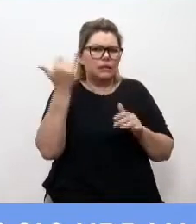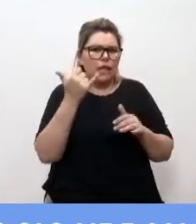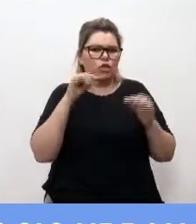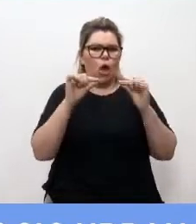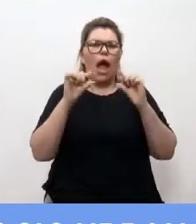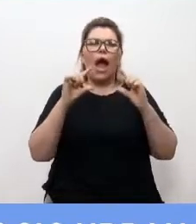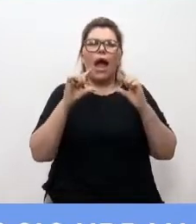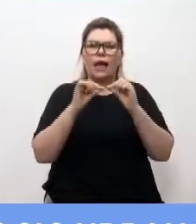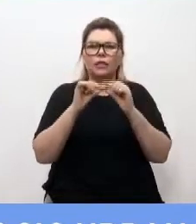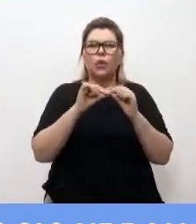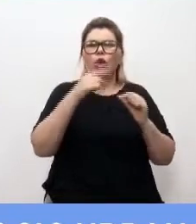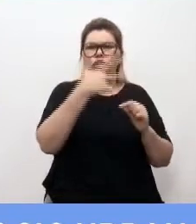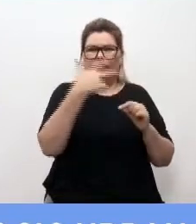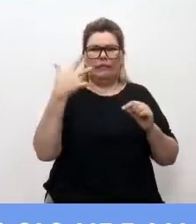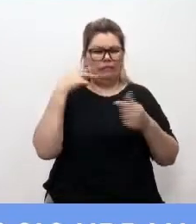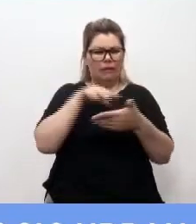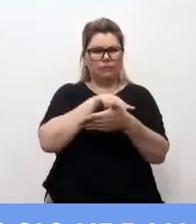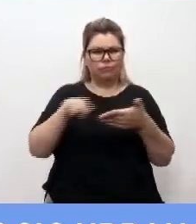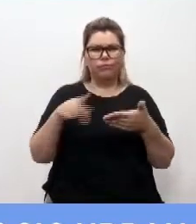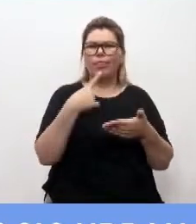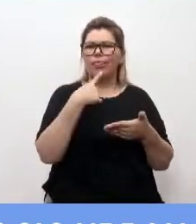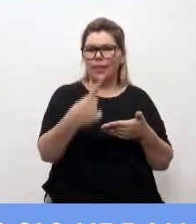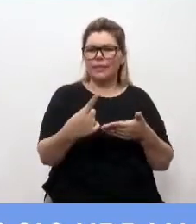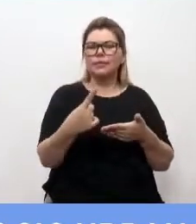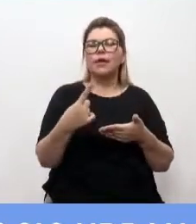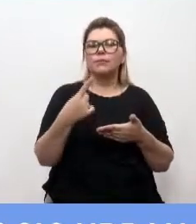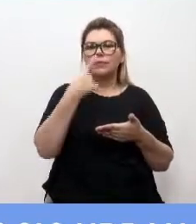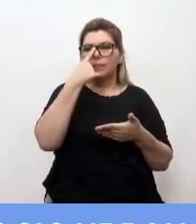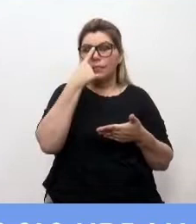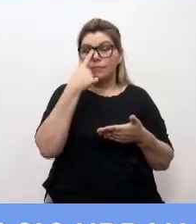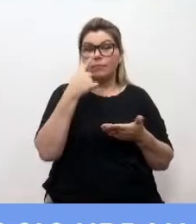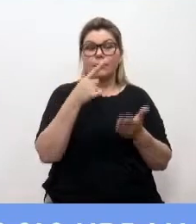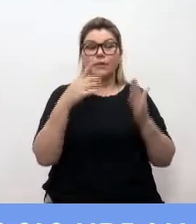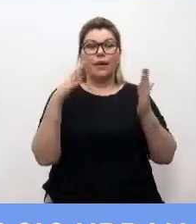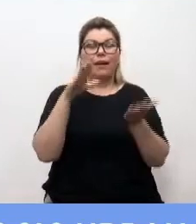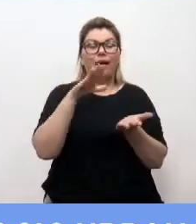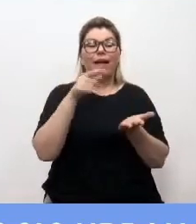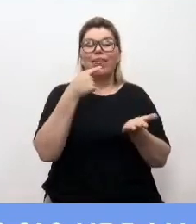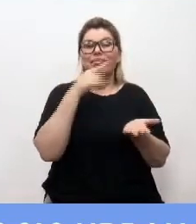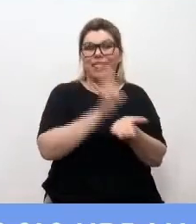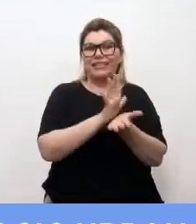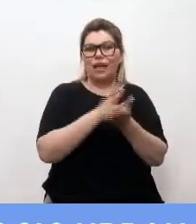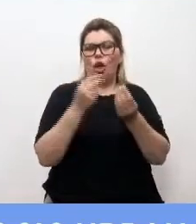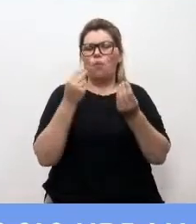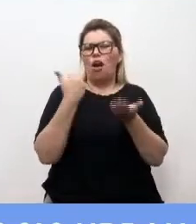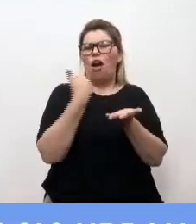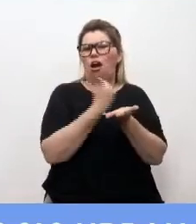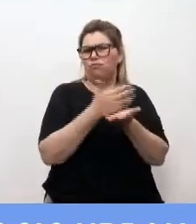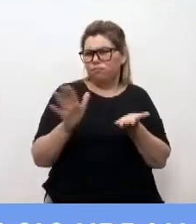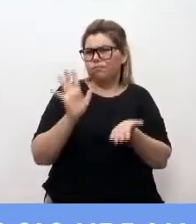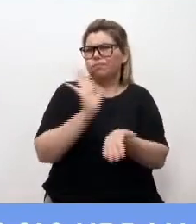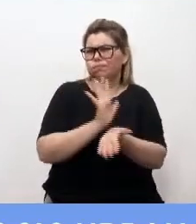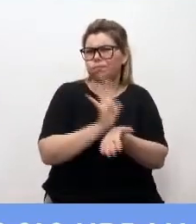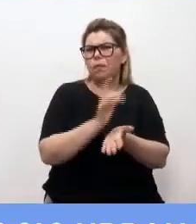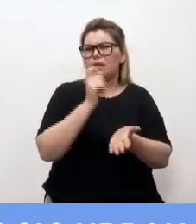artículo 33, que dice: se tendrá por abandonada la expropiación, salvo disposición expresa de la ley especial, si